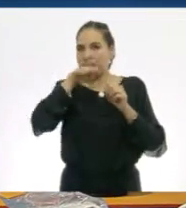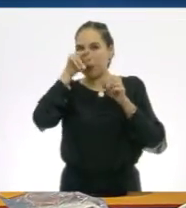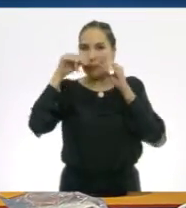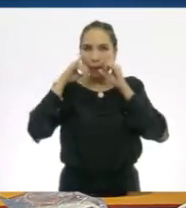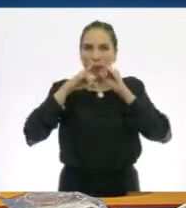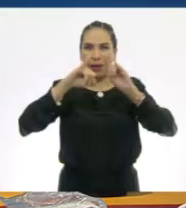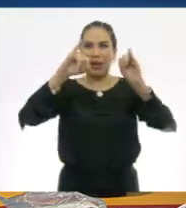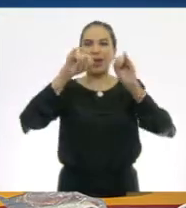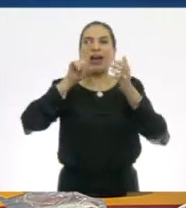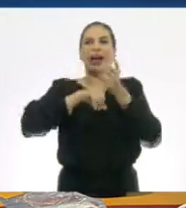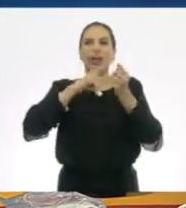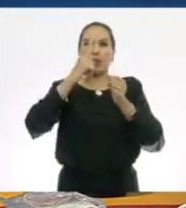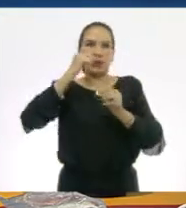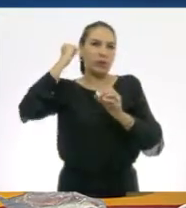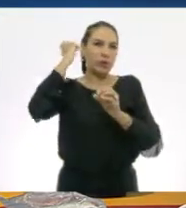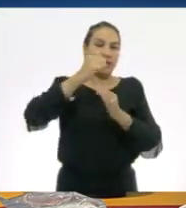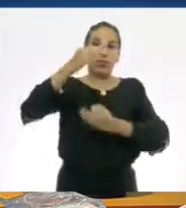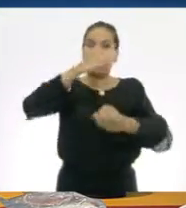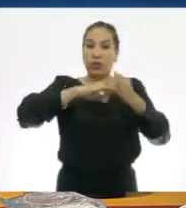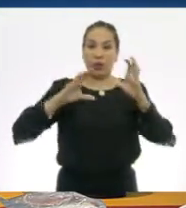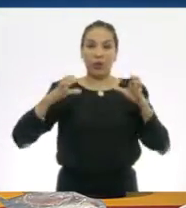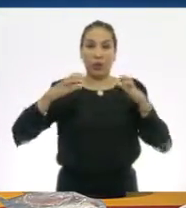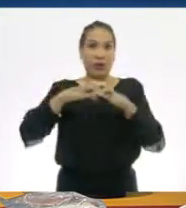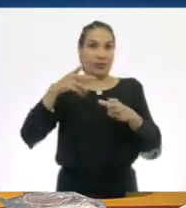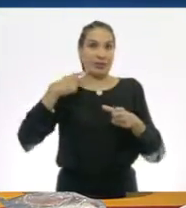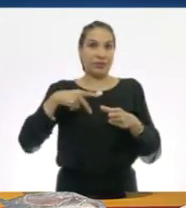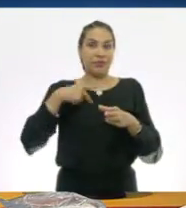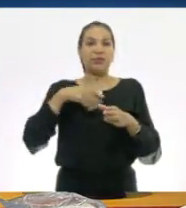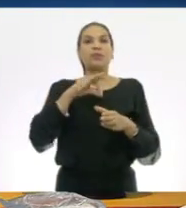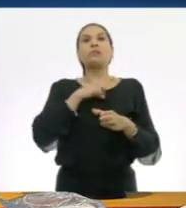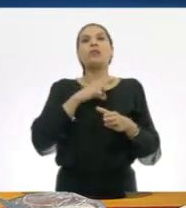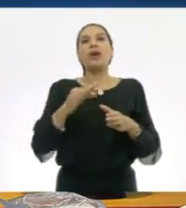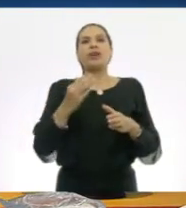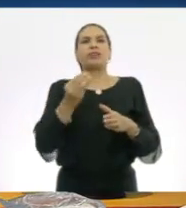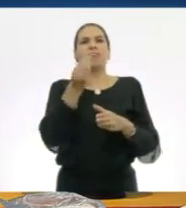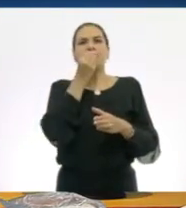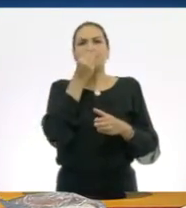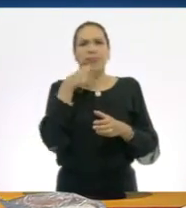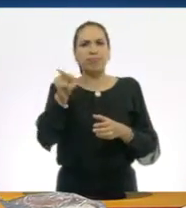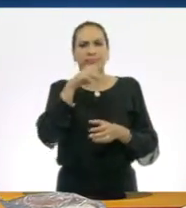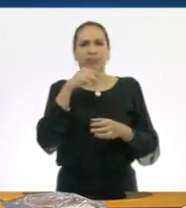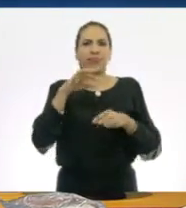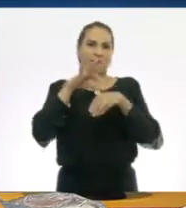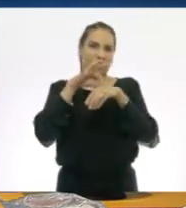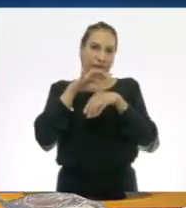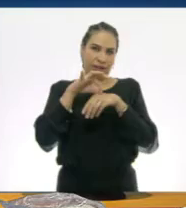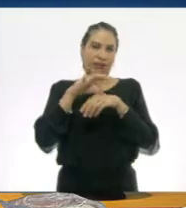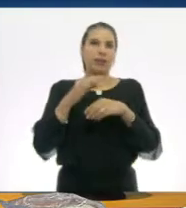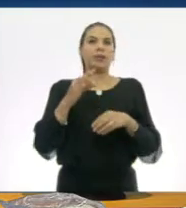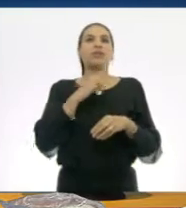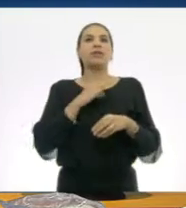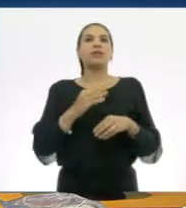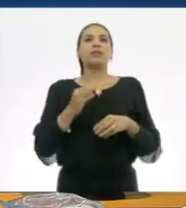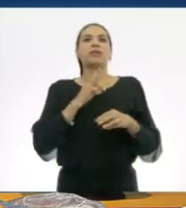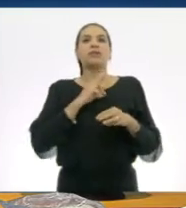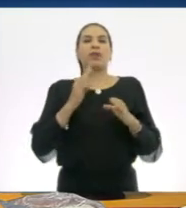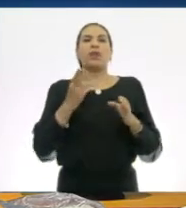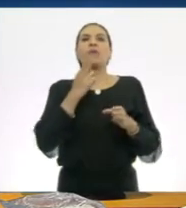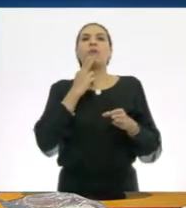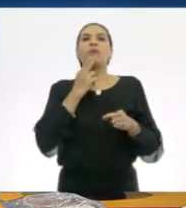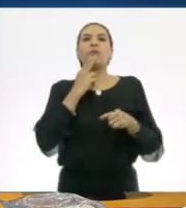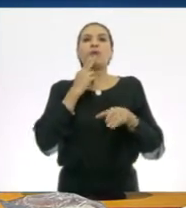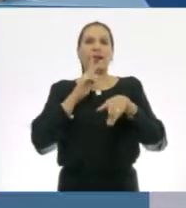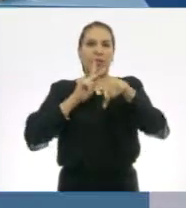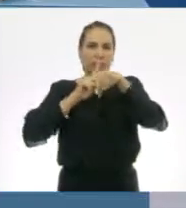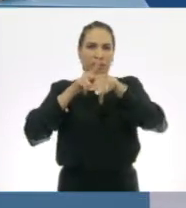con un mamut que cacemos entre toda la comunidad, nos podemos alimentar con su carne, podemos cubrirnos, utilizar